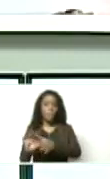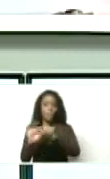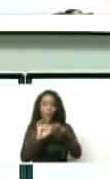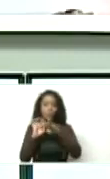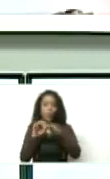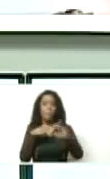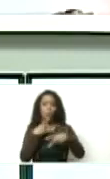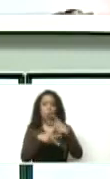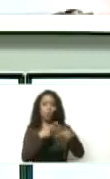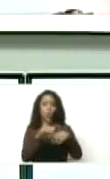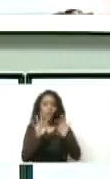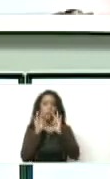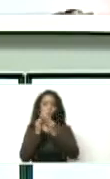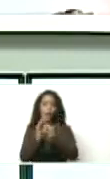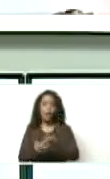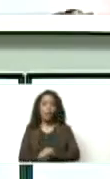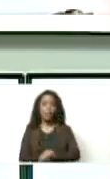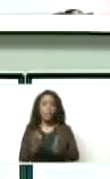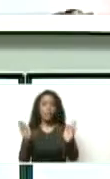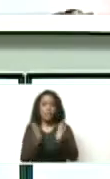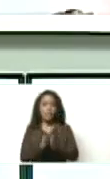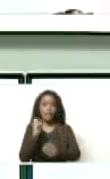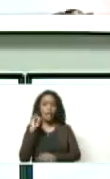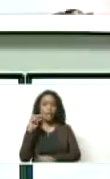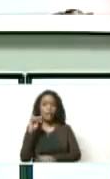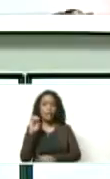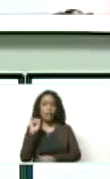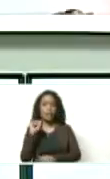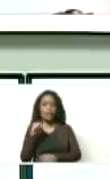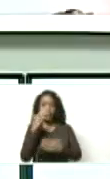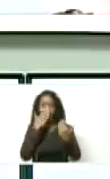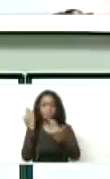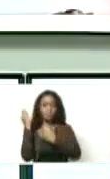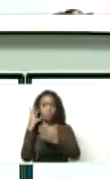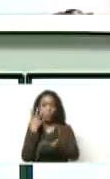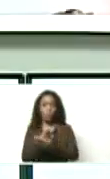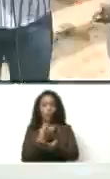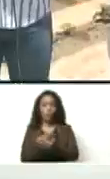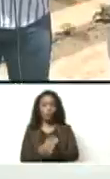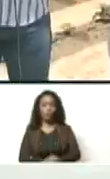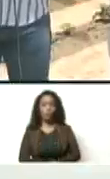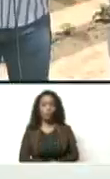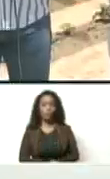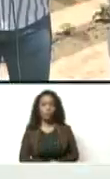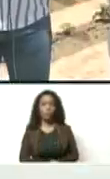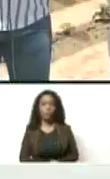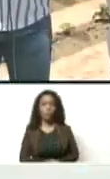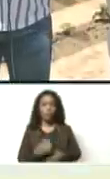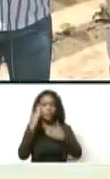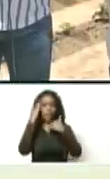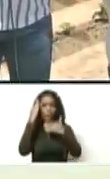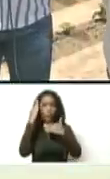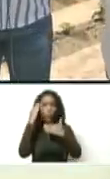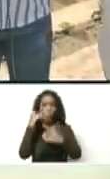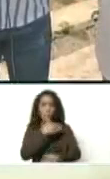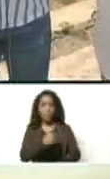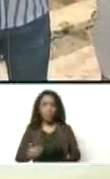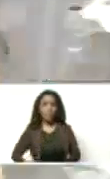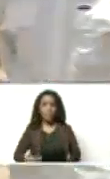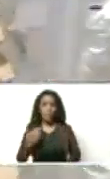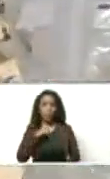de Producción Familiar Santa Inés. Adelante, Monagas. Saludos, presidente. Nos encontramos